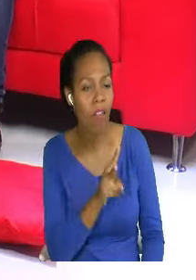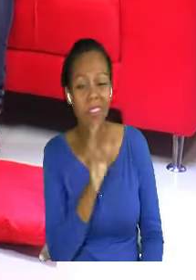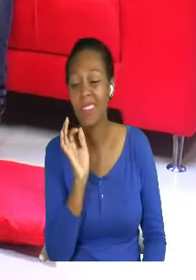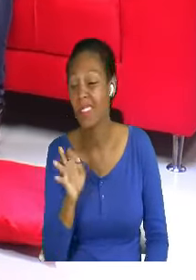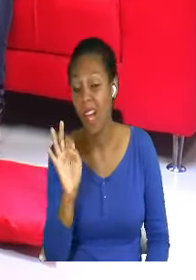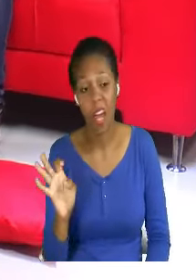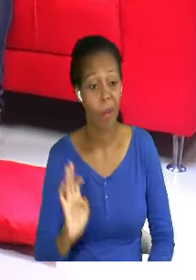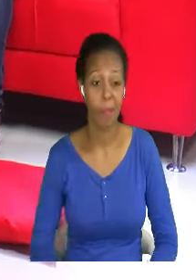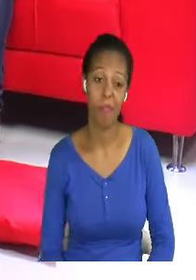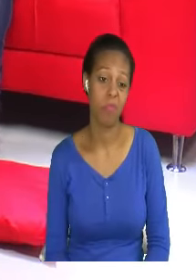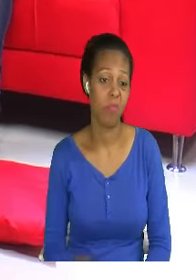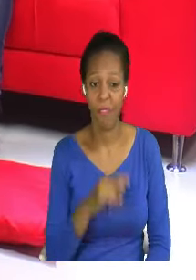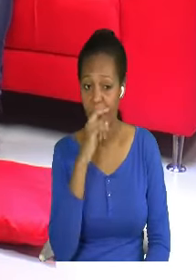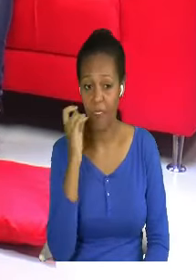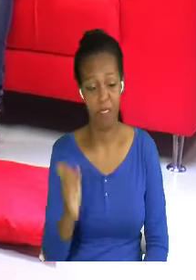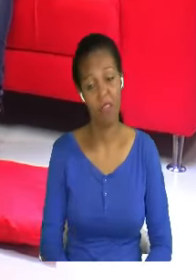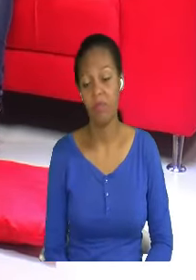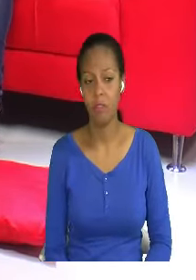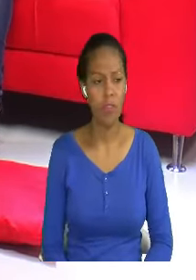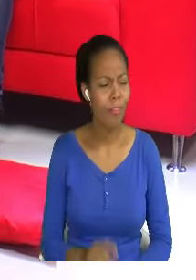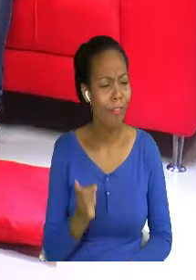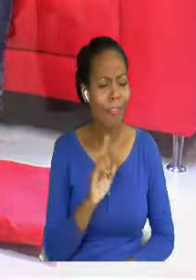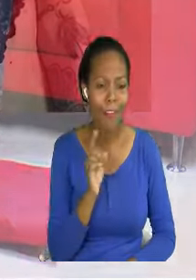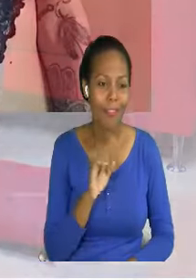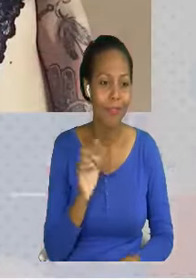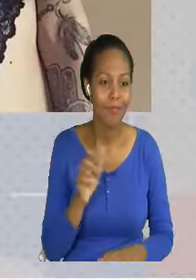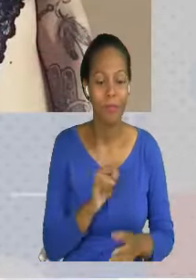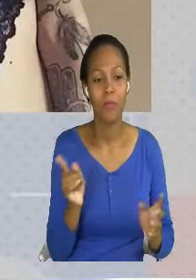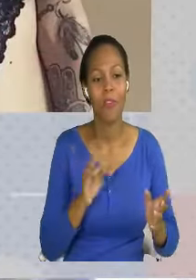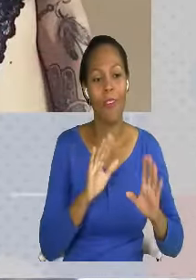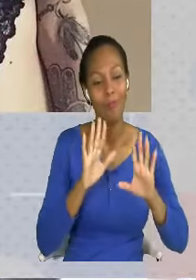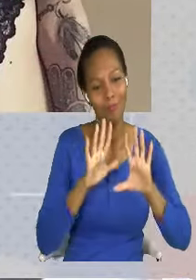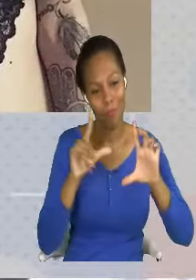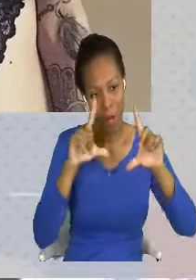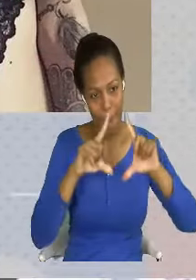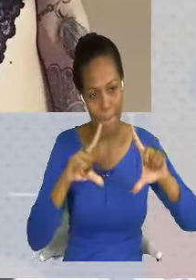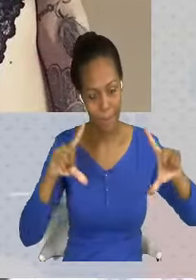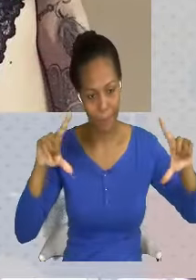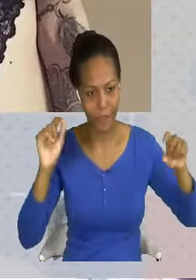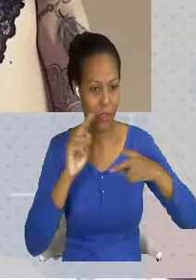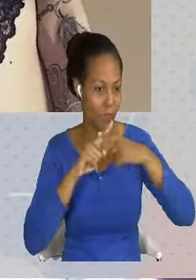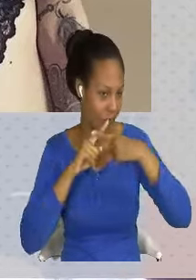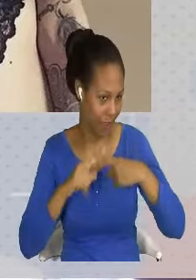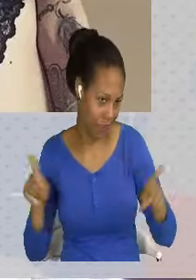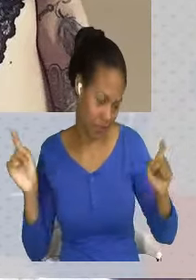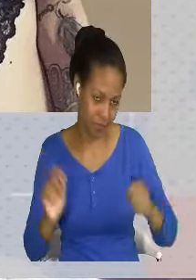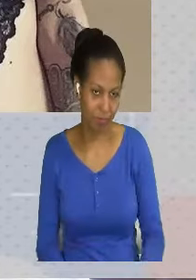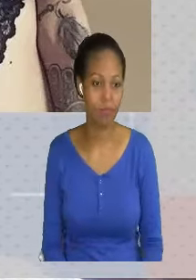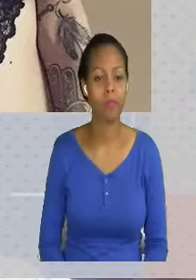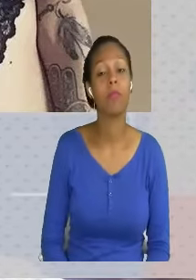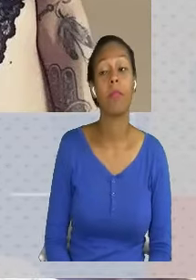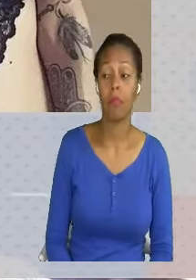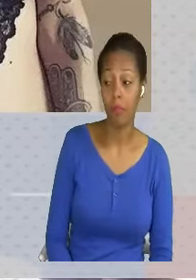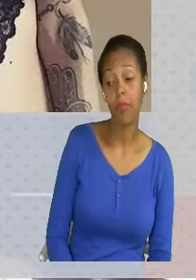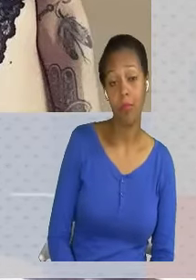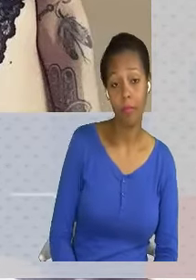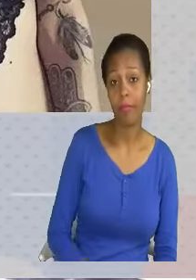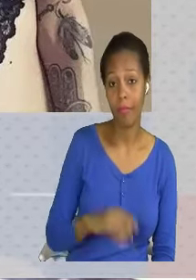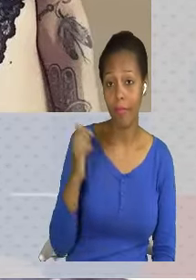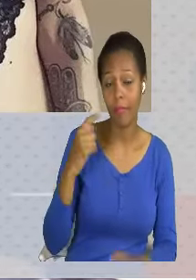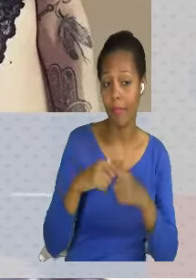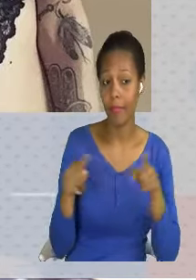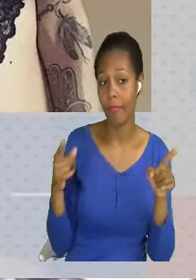panty. Son 100% forrados en algodón. Algo bueno también que tenemos nosotros es que